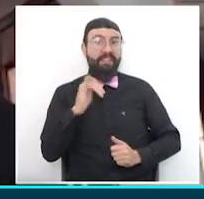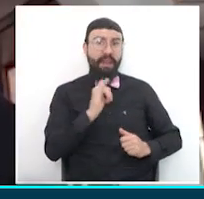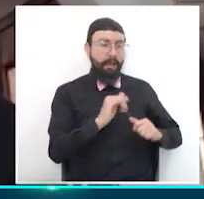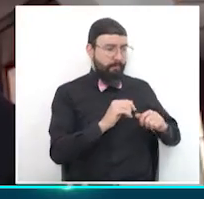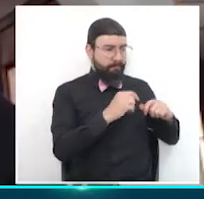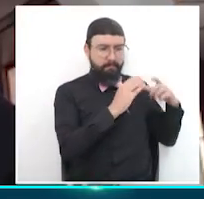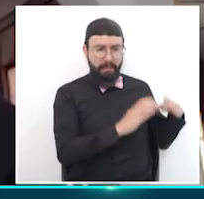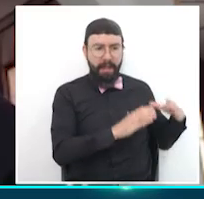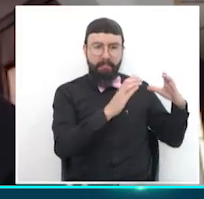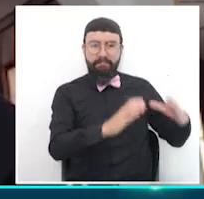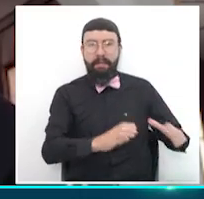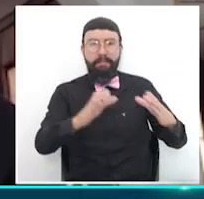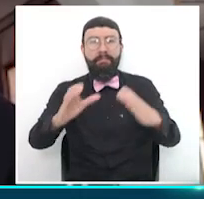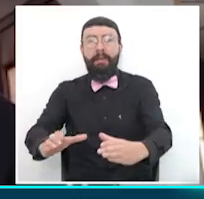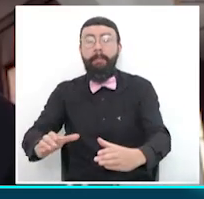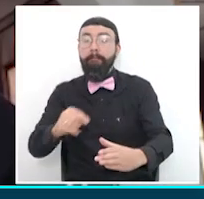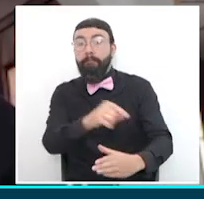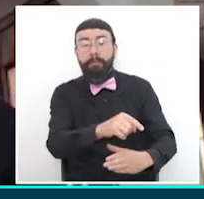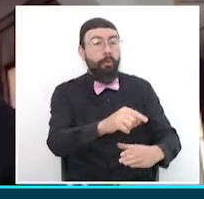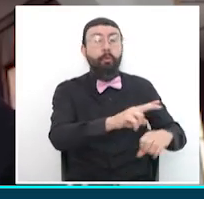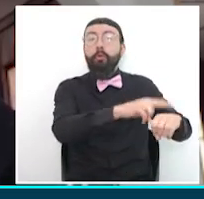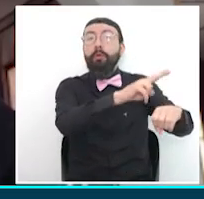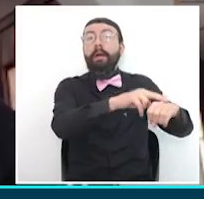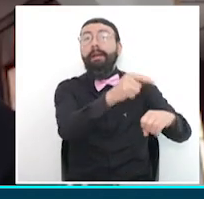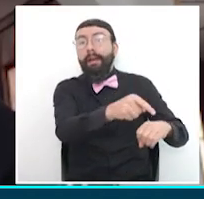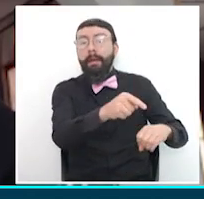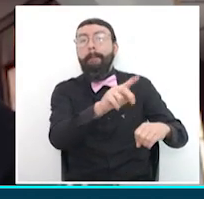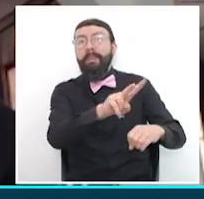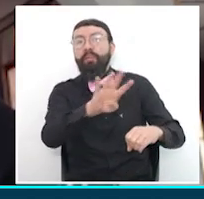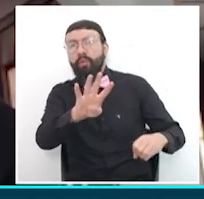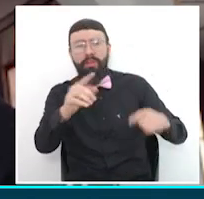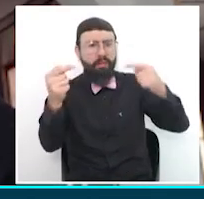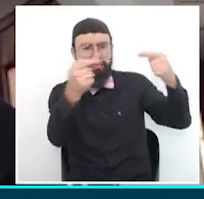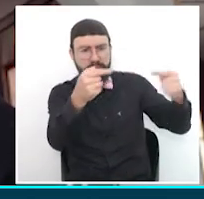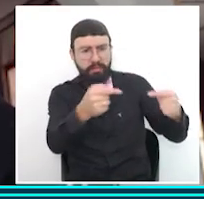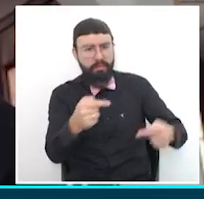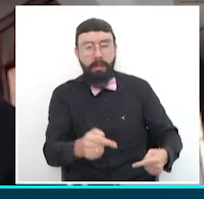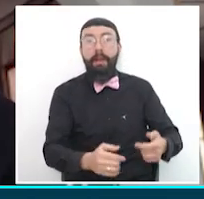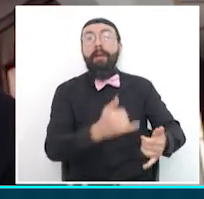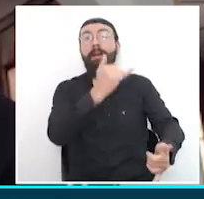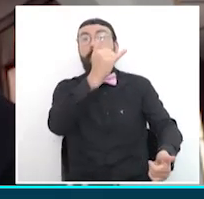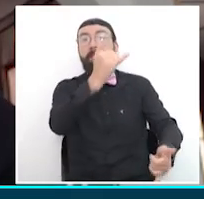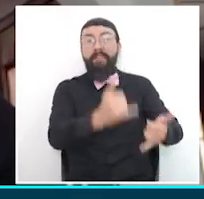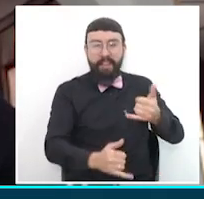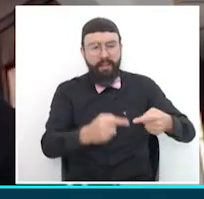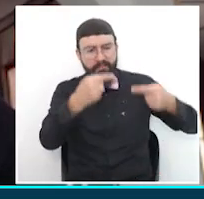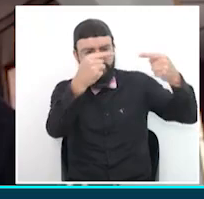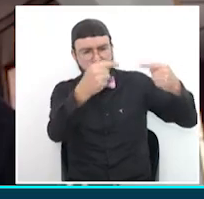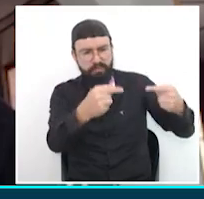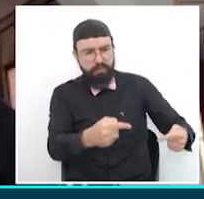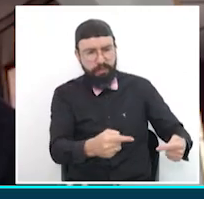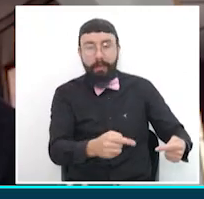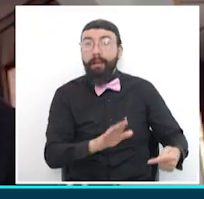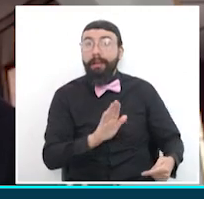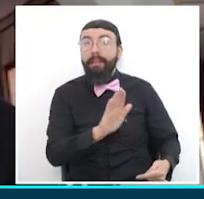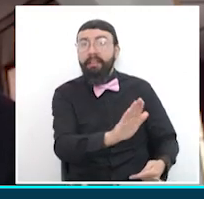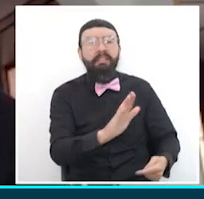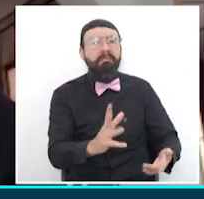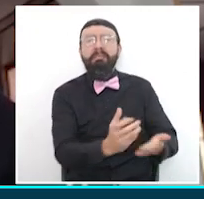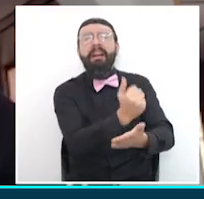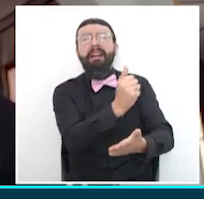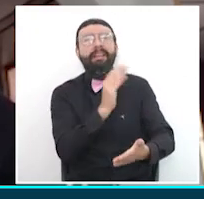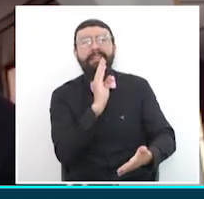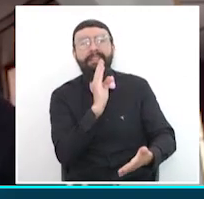final de los deportistas de convencional. Fueron 24 que llegaron a la gran final y para ella los ganadores